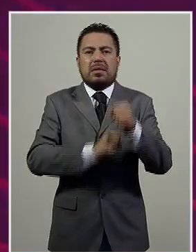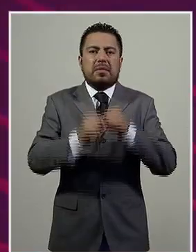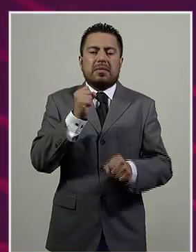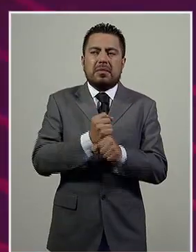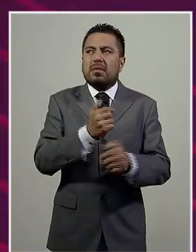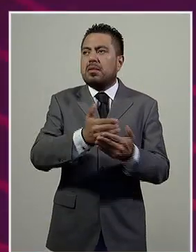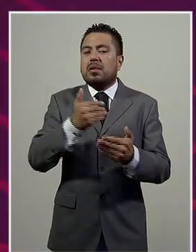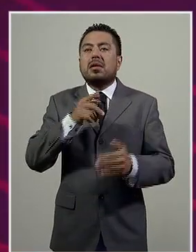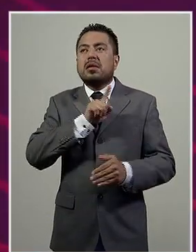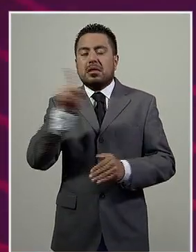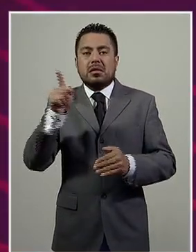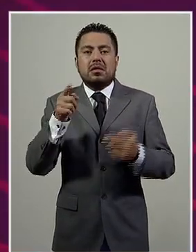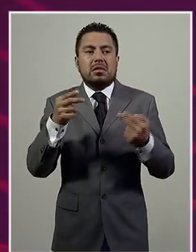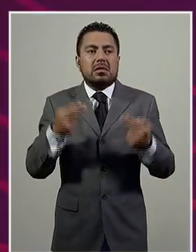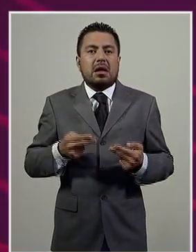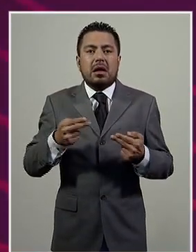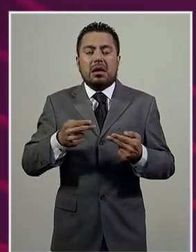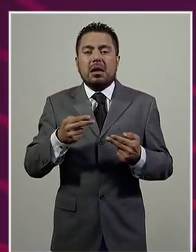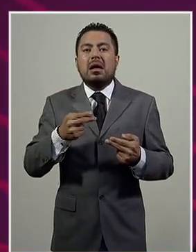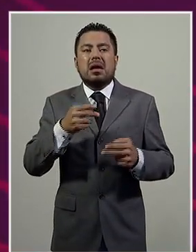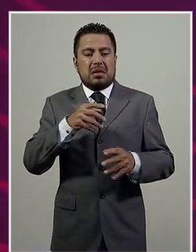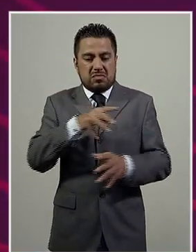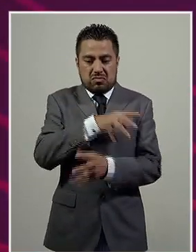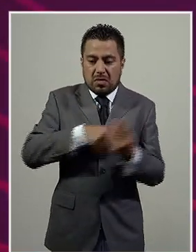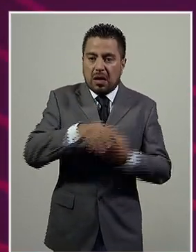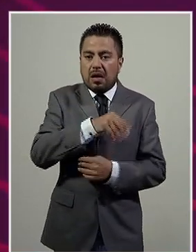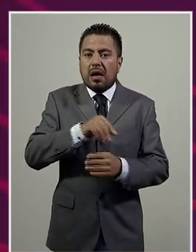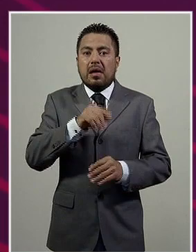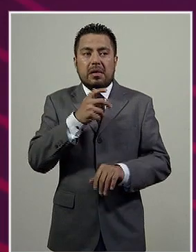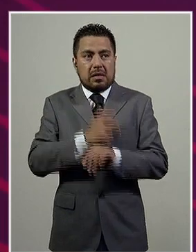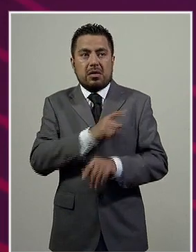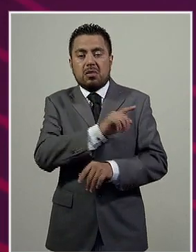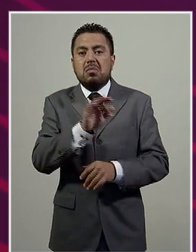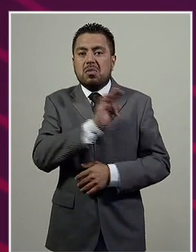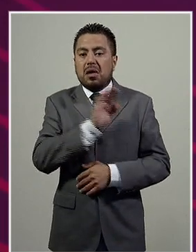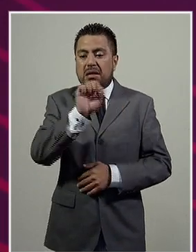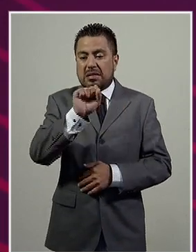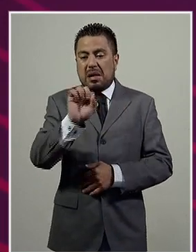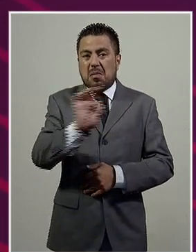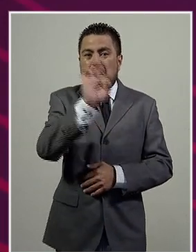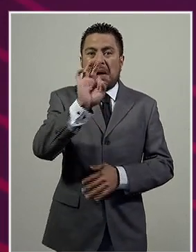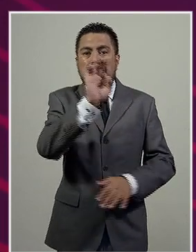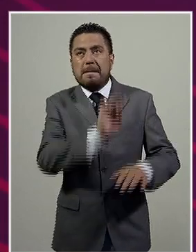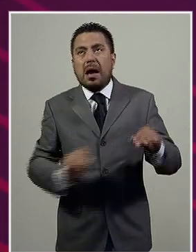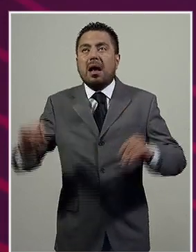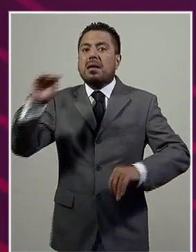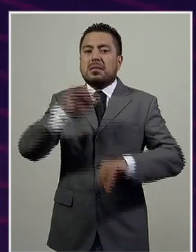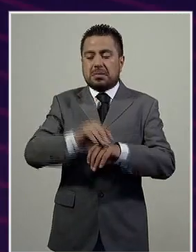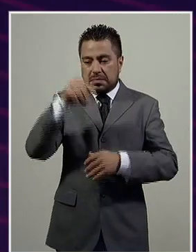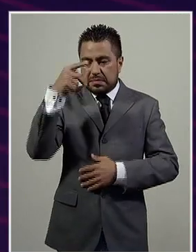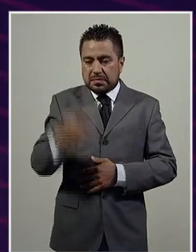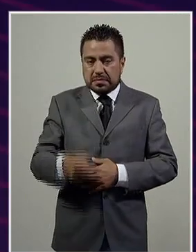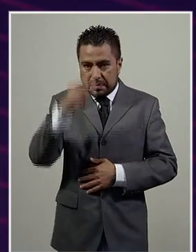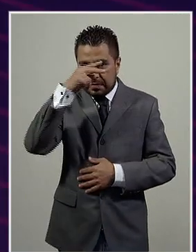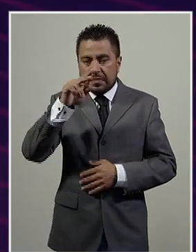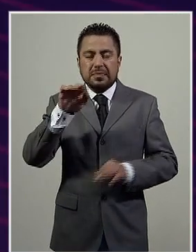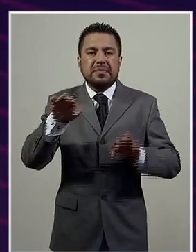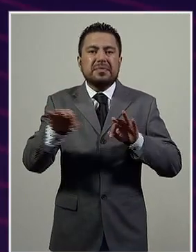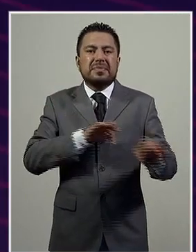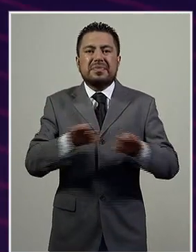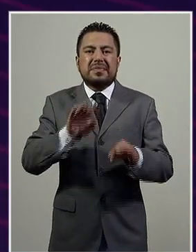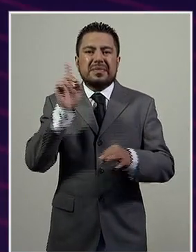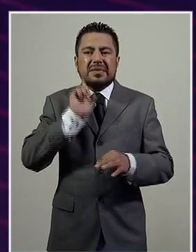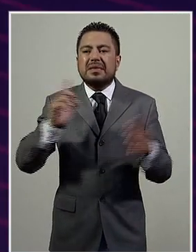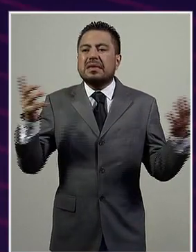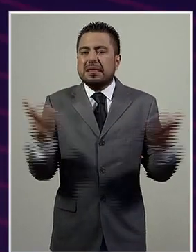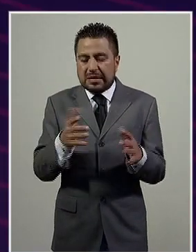la economía de Estados Unidos sería 60% más grande ahorita, ¿no? En el caso de México, el trabajo que las mujeres hacen